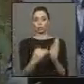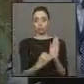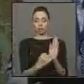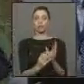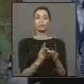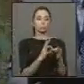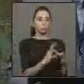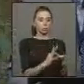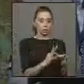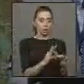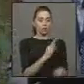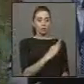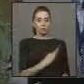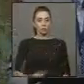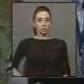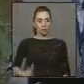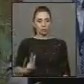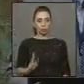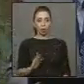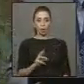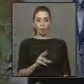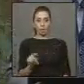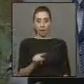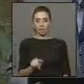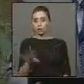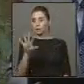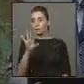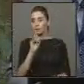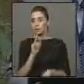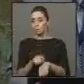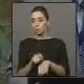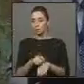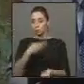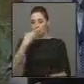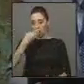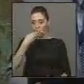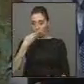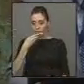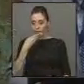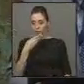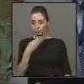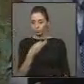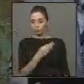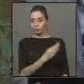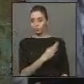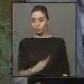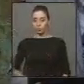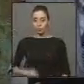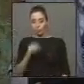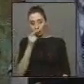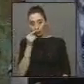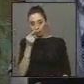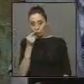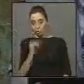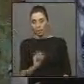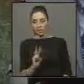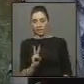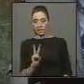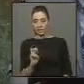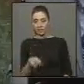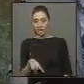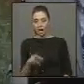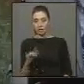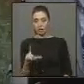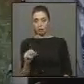Muchas gracias, señor diputado Barros. Tiene la palabra por 5 minutos el diputado,